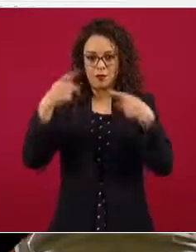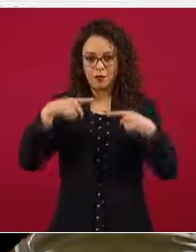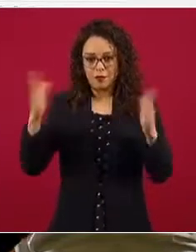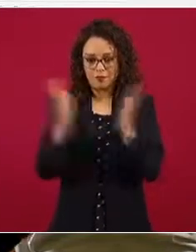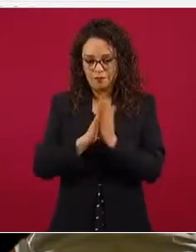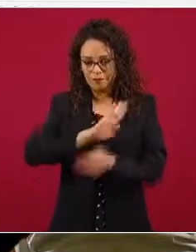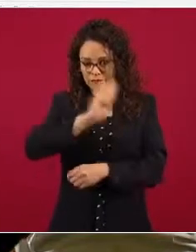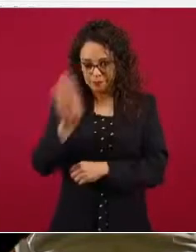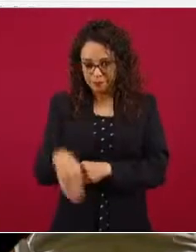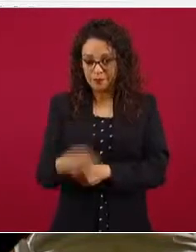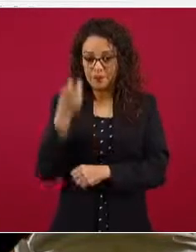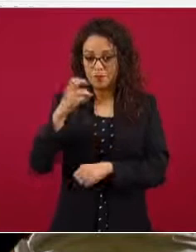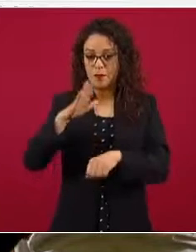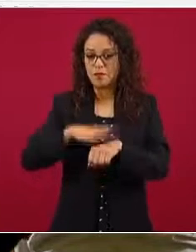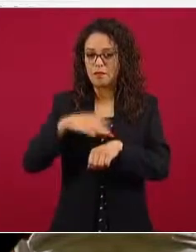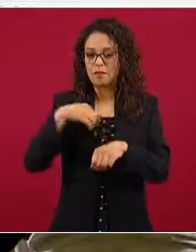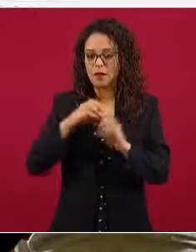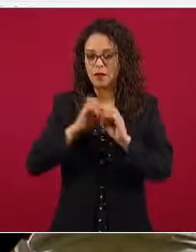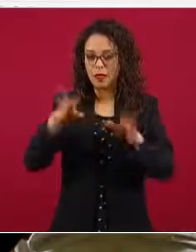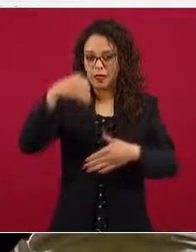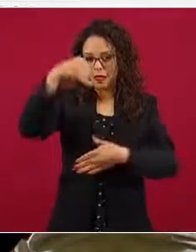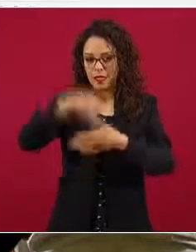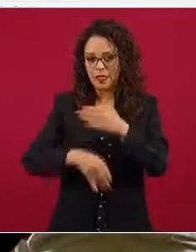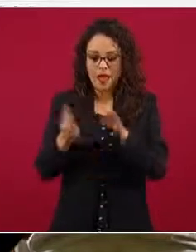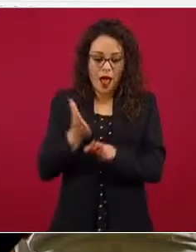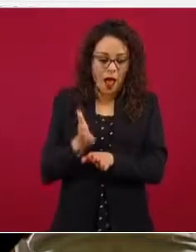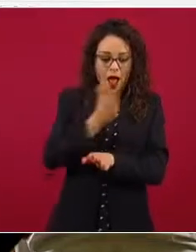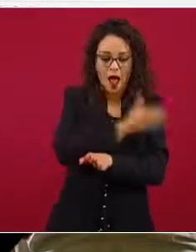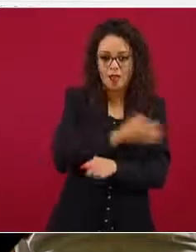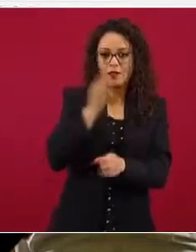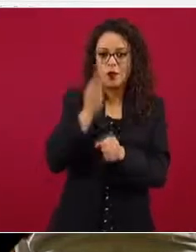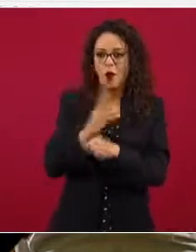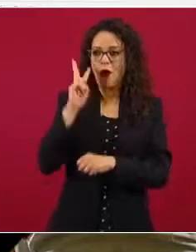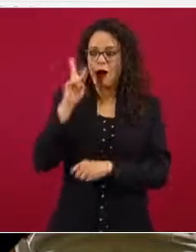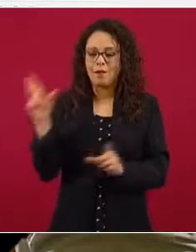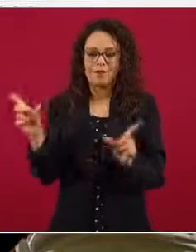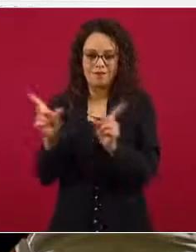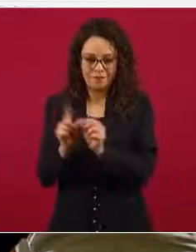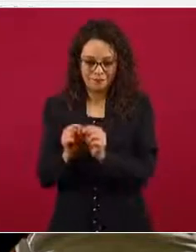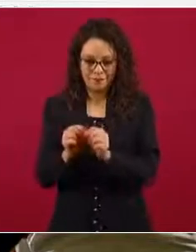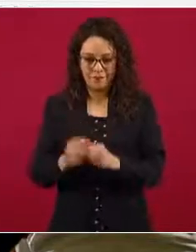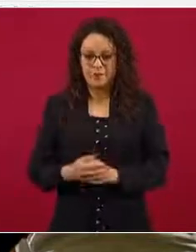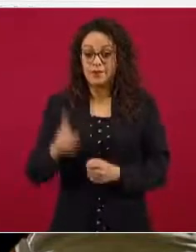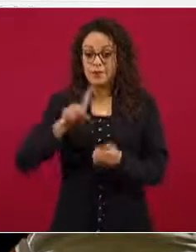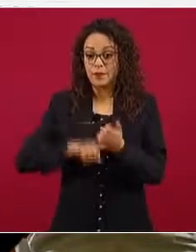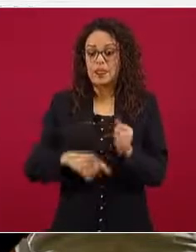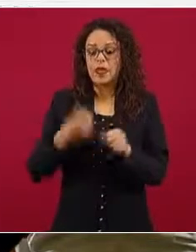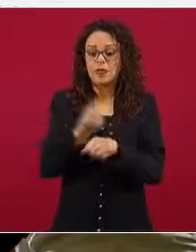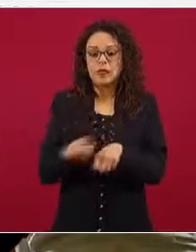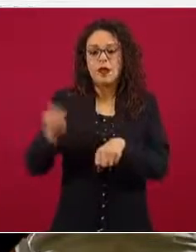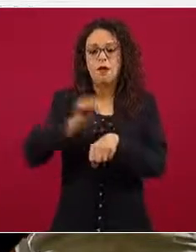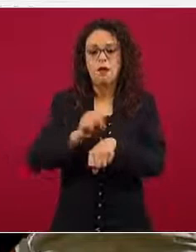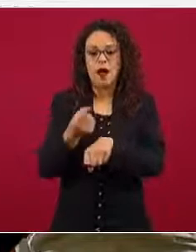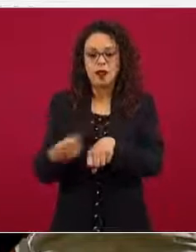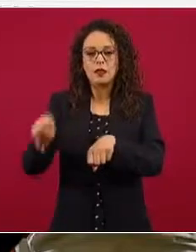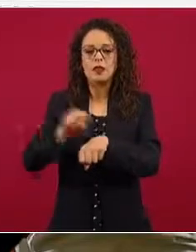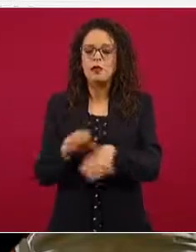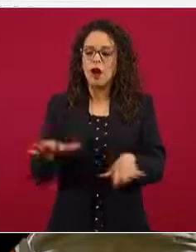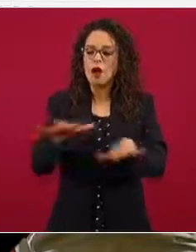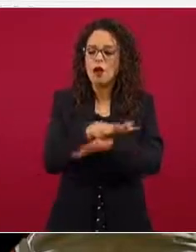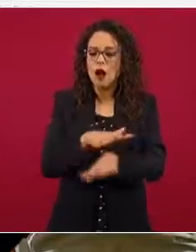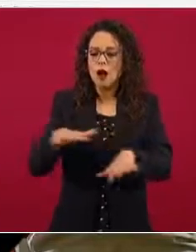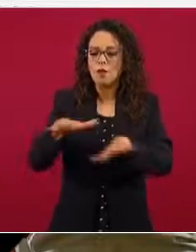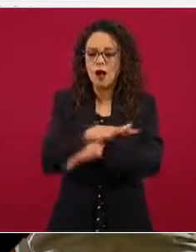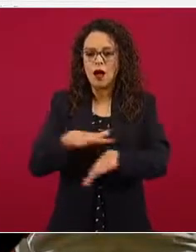explico en mayor detalle al inicio. Y lo que vemos también es el cambio por semanas. Llegamos a un punto